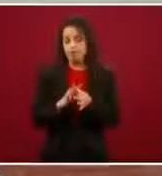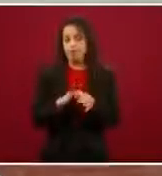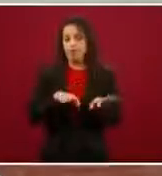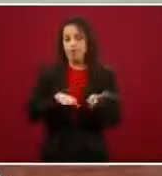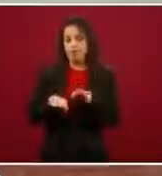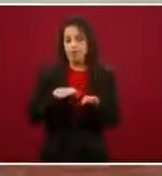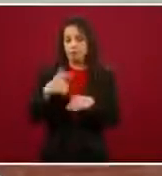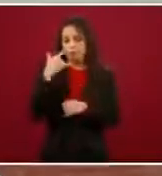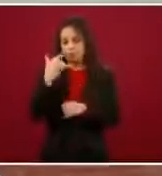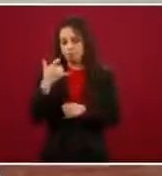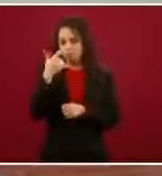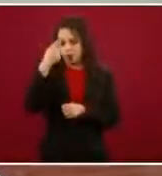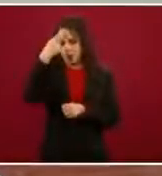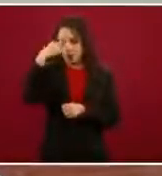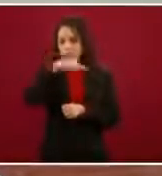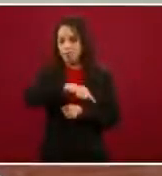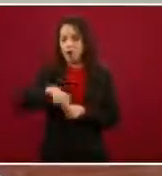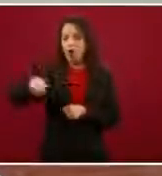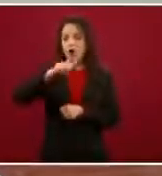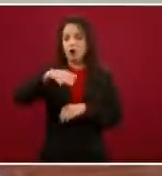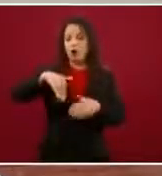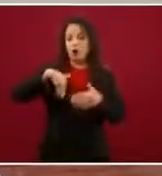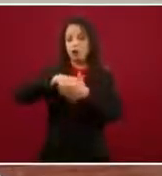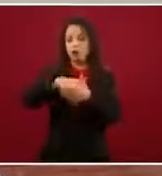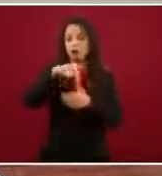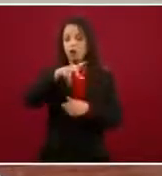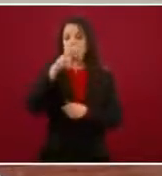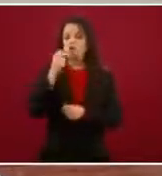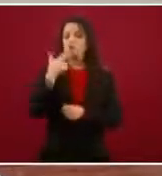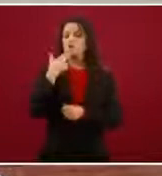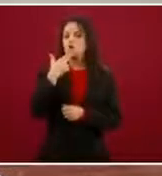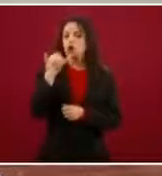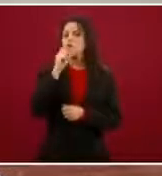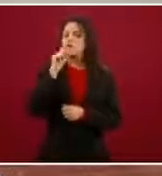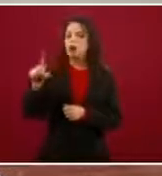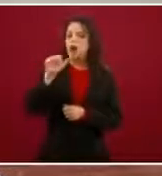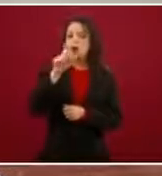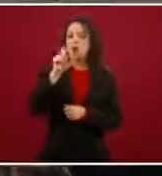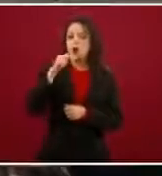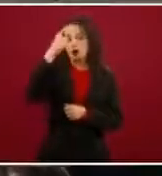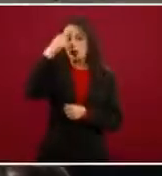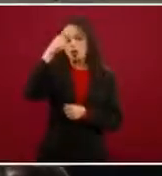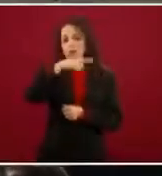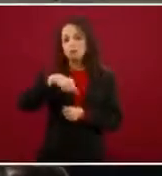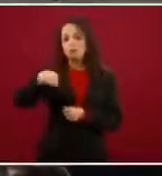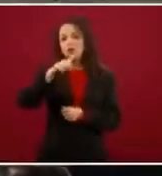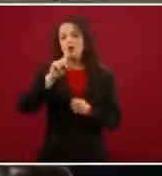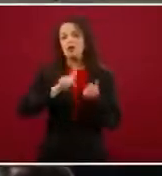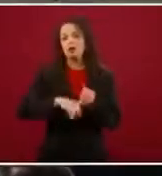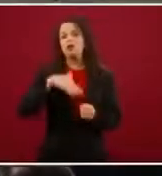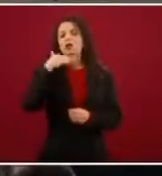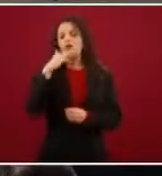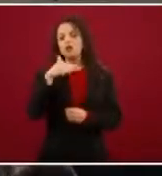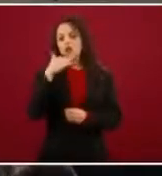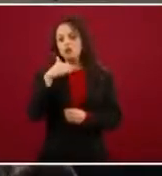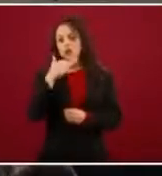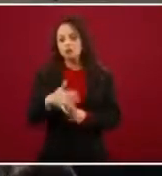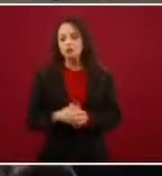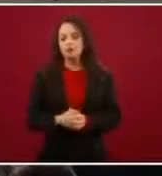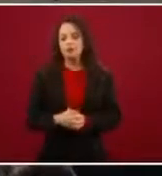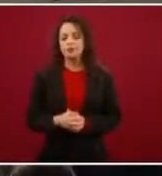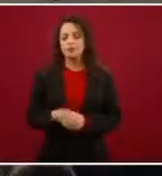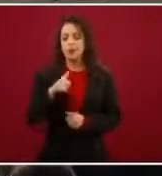que se utilicen los puertos y las aduanas mexicanas para algún tipo de actividad ilícita. La empresa